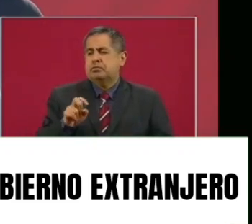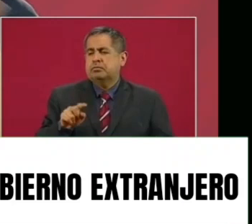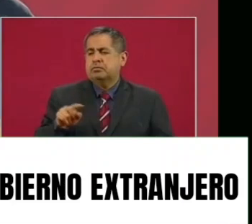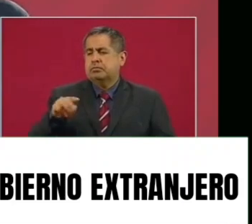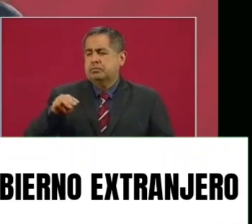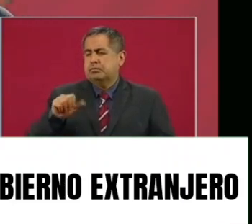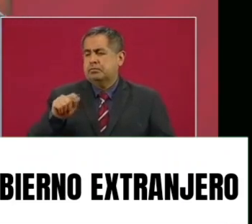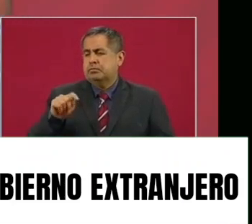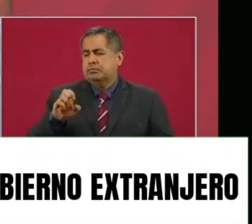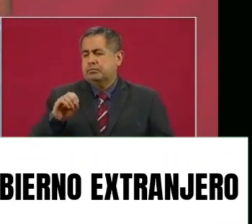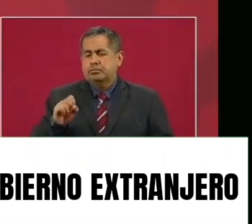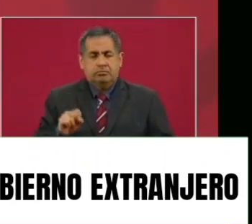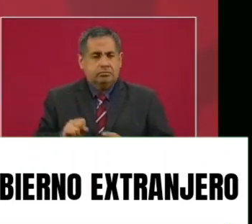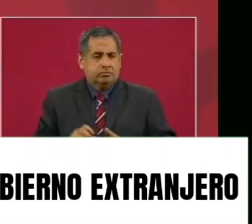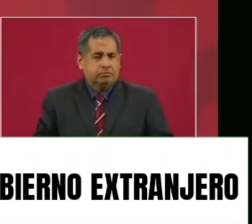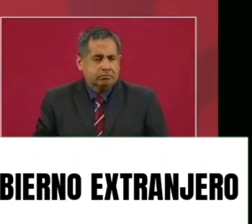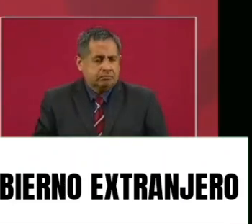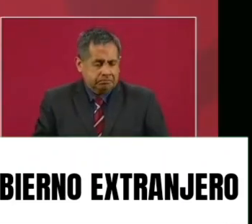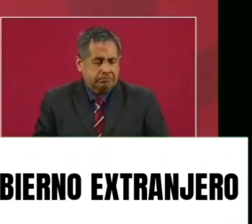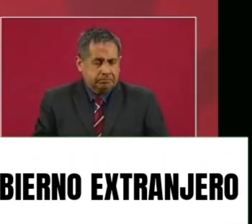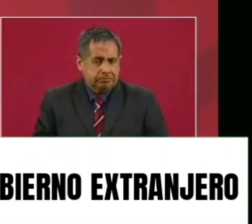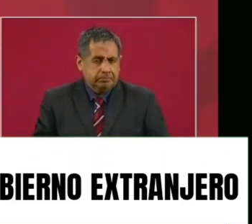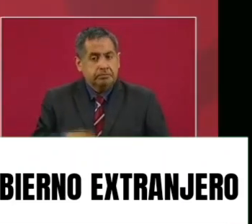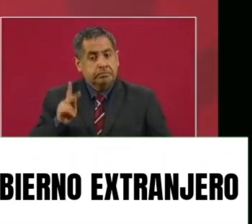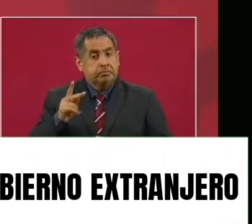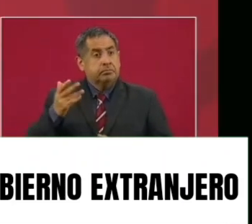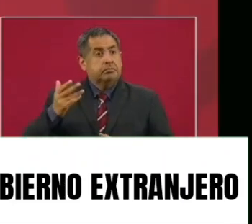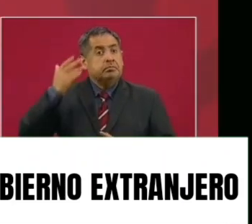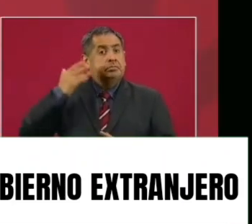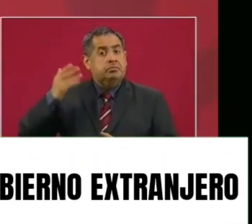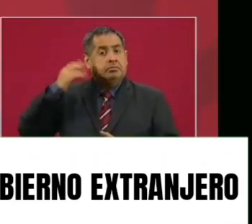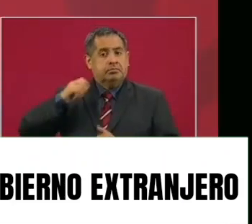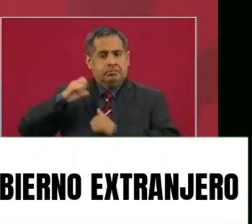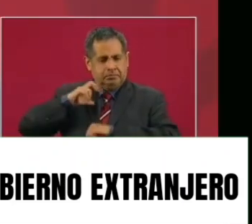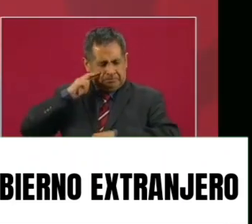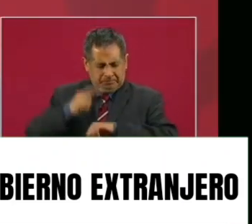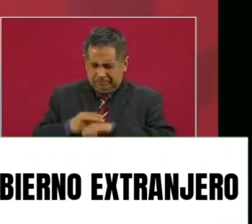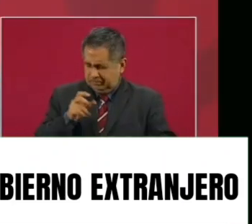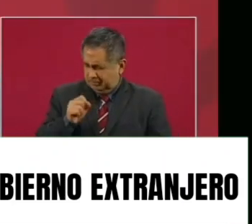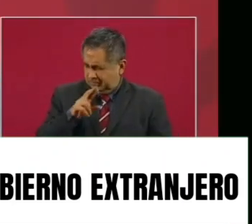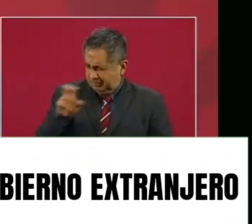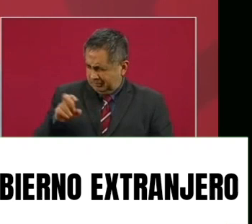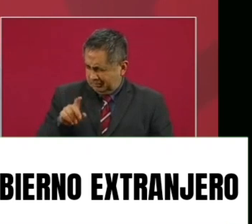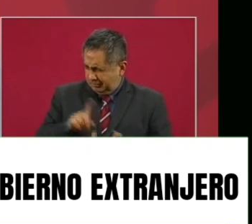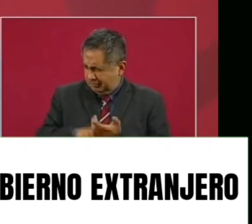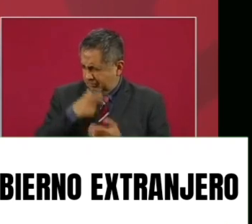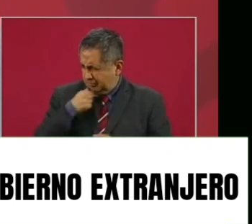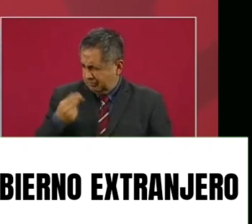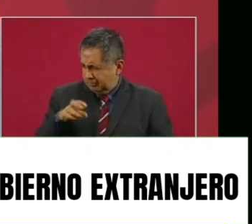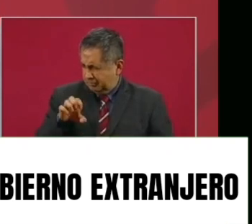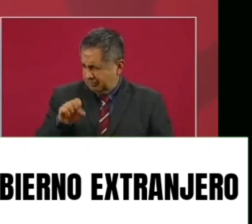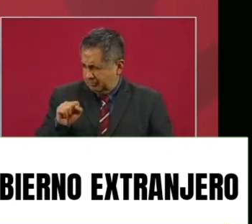Bueno, pero antes, un canciller Estrada, creo que